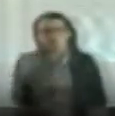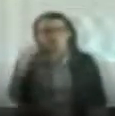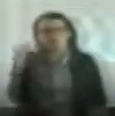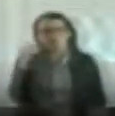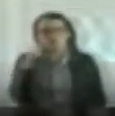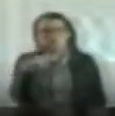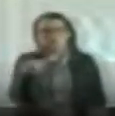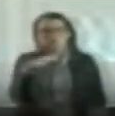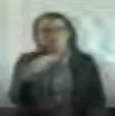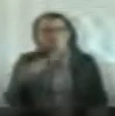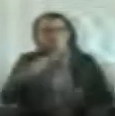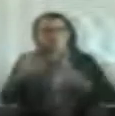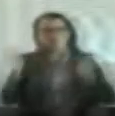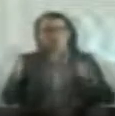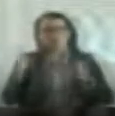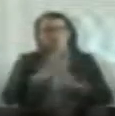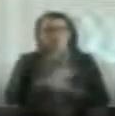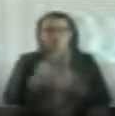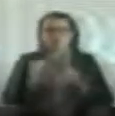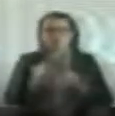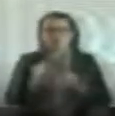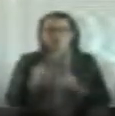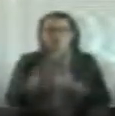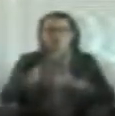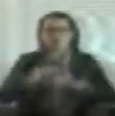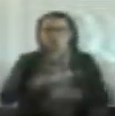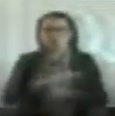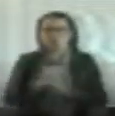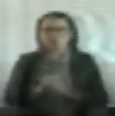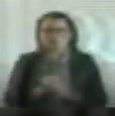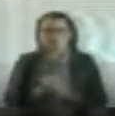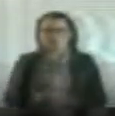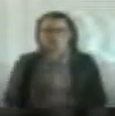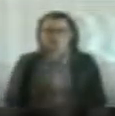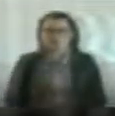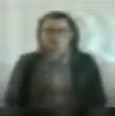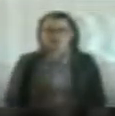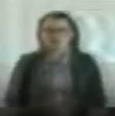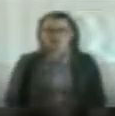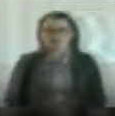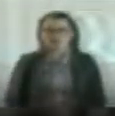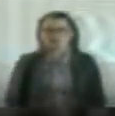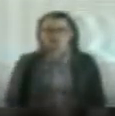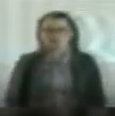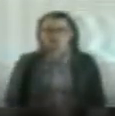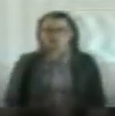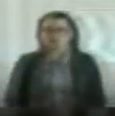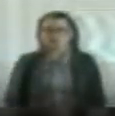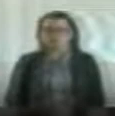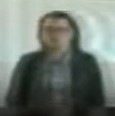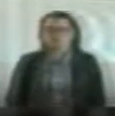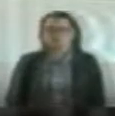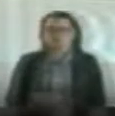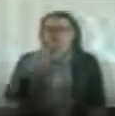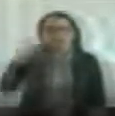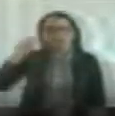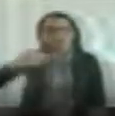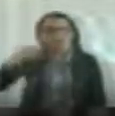nos da la victoria, nos da la fuerza, nos da el poder? No se crean todas las campañas